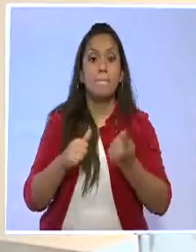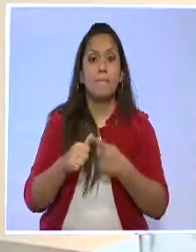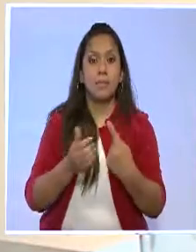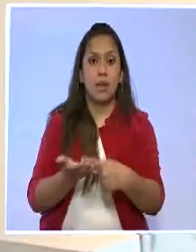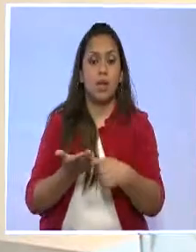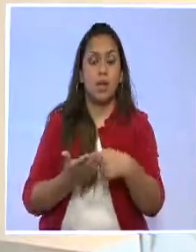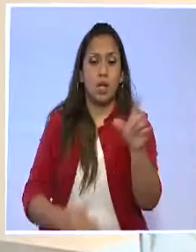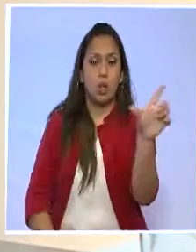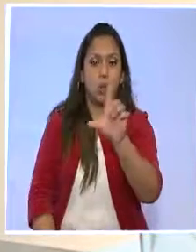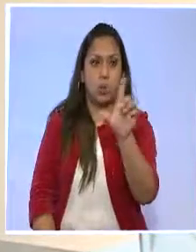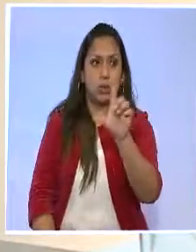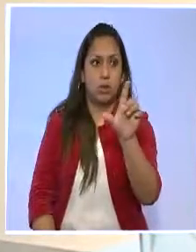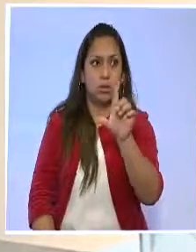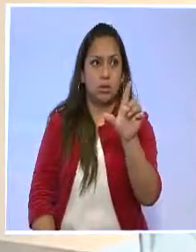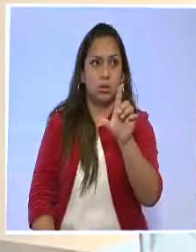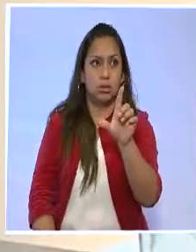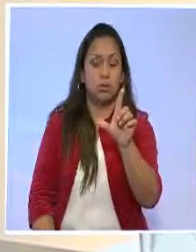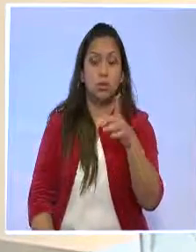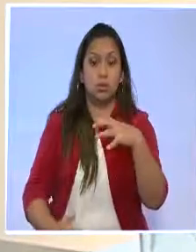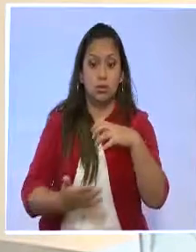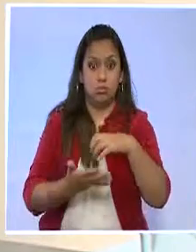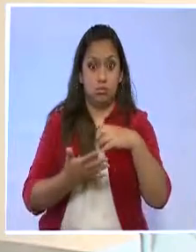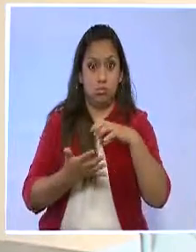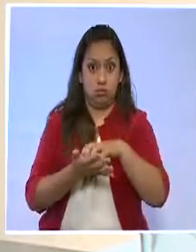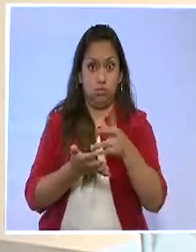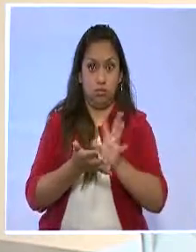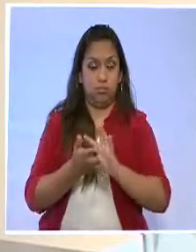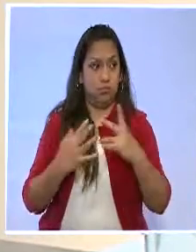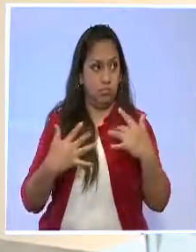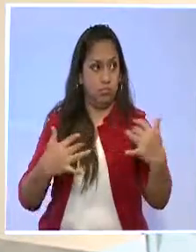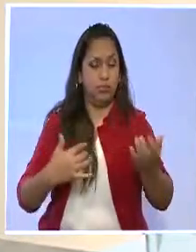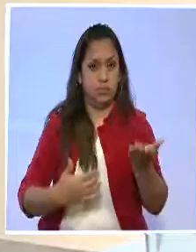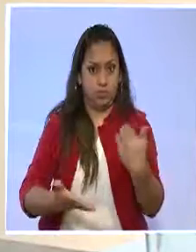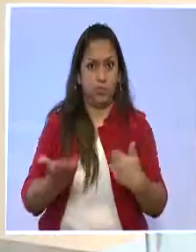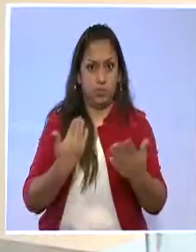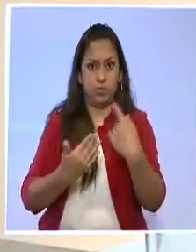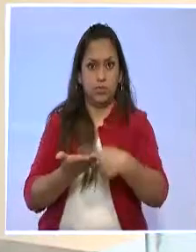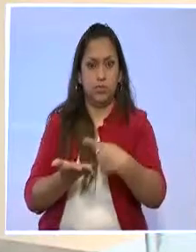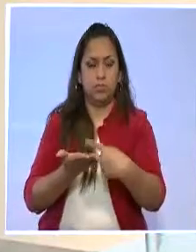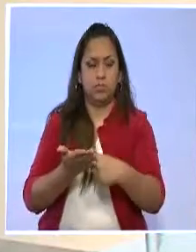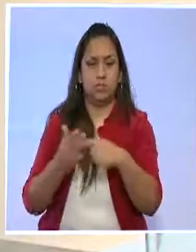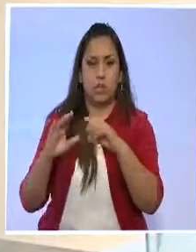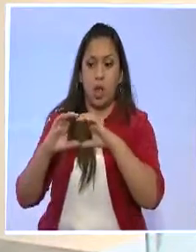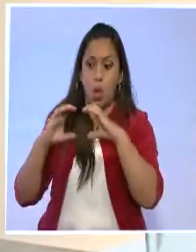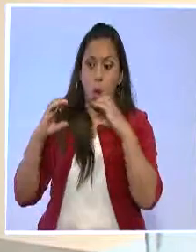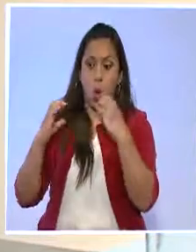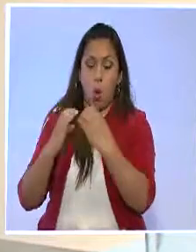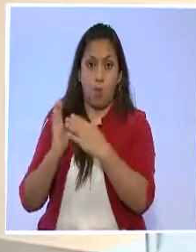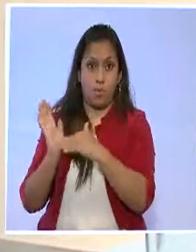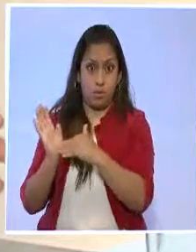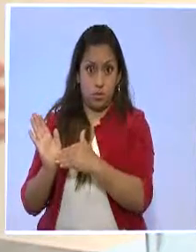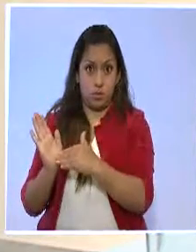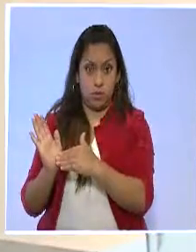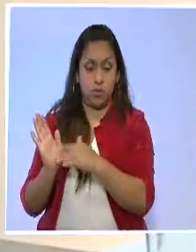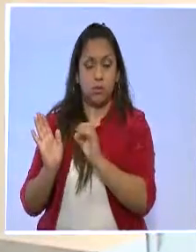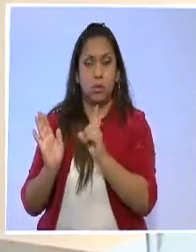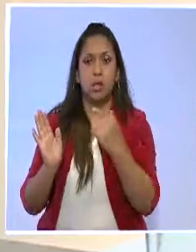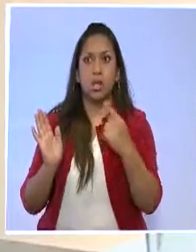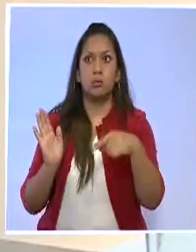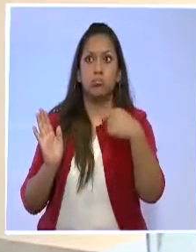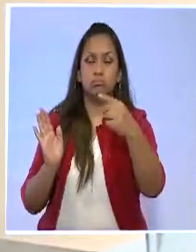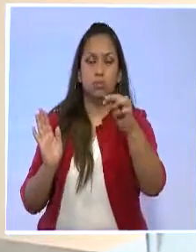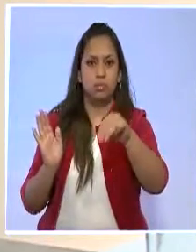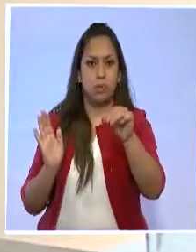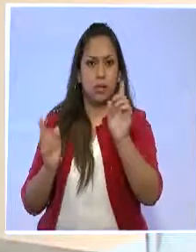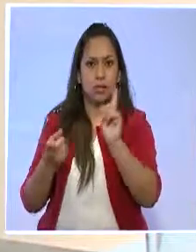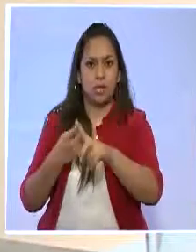lunes para que la comisión tenga la próxima semana desde el martes hasta el